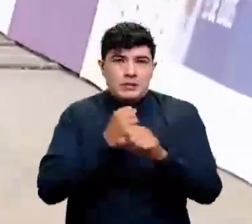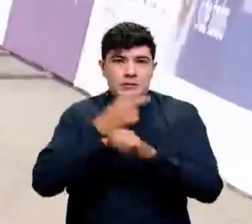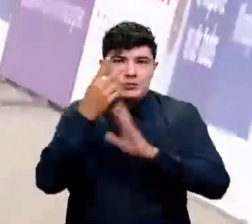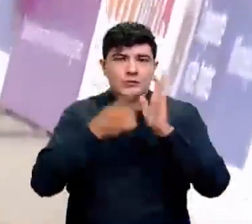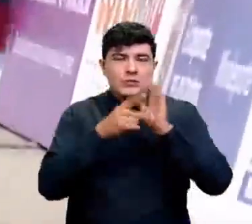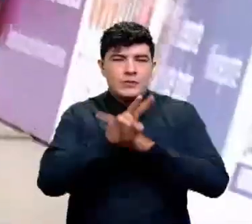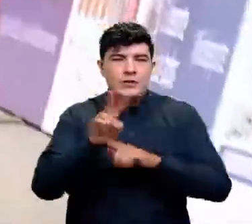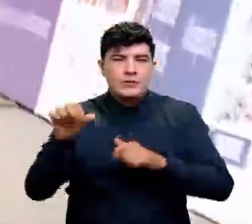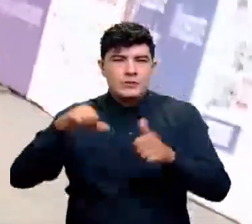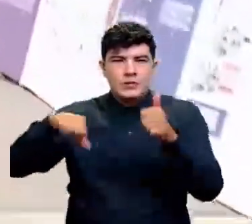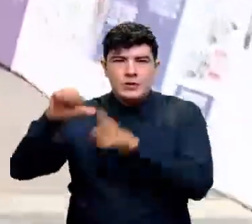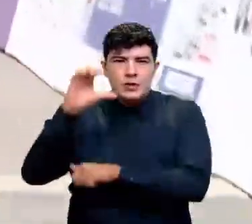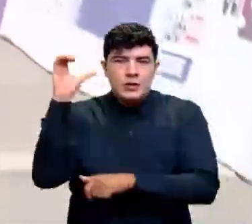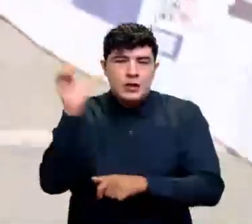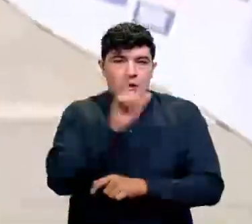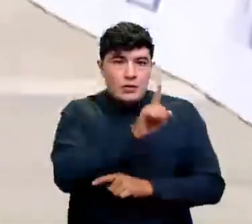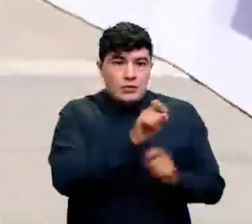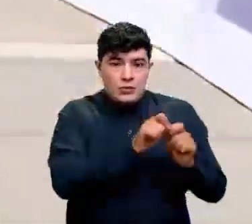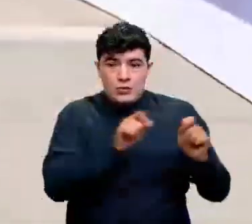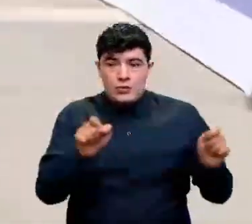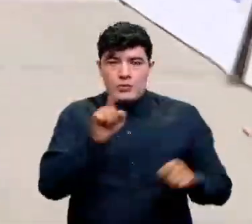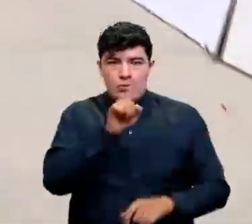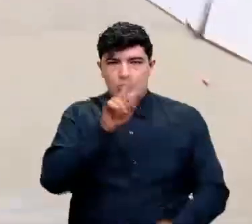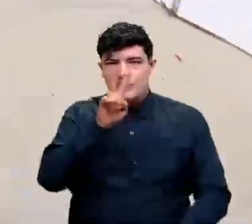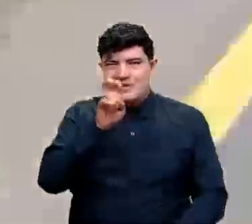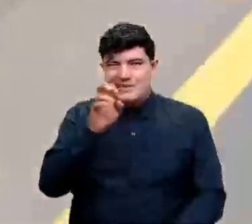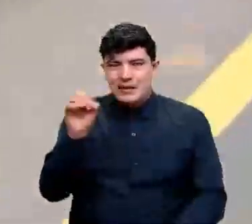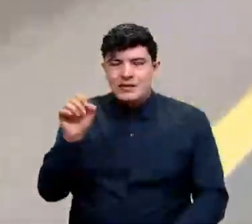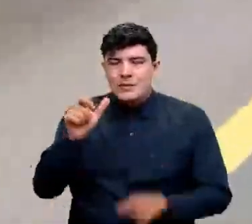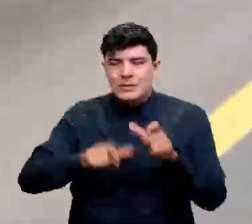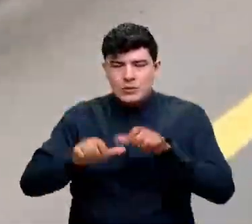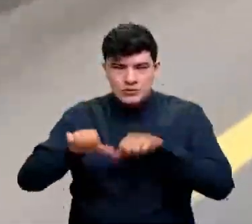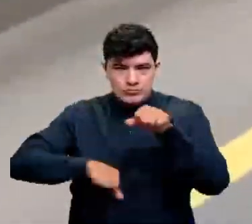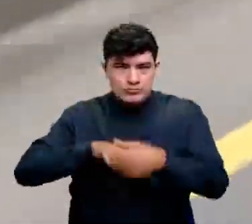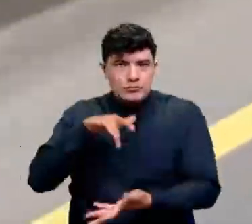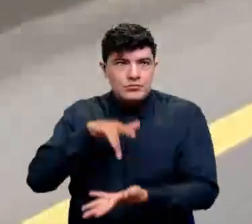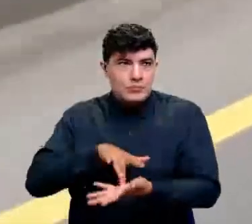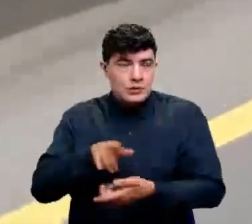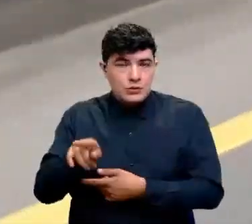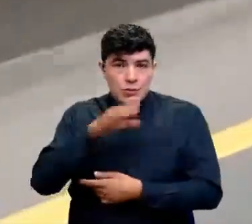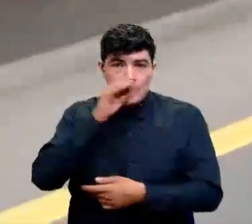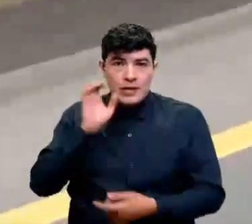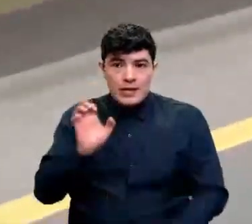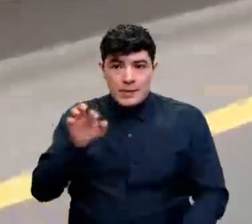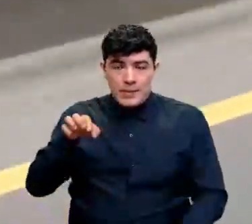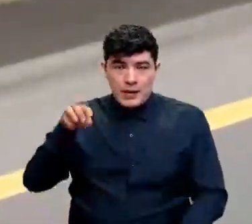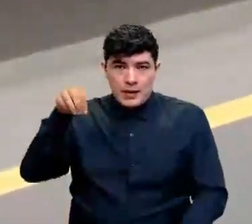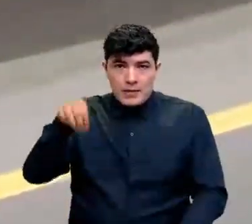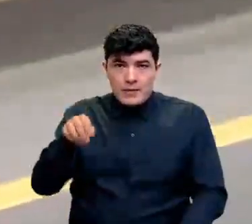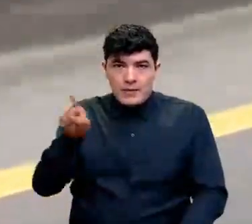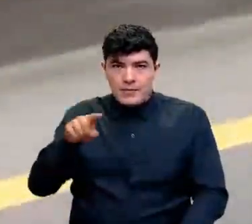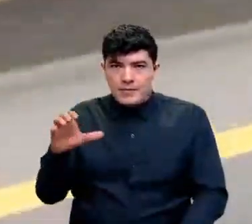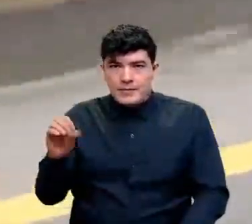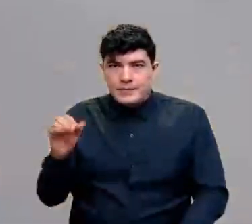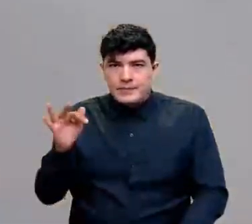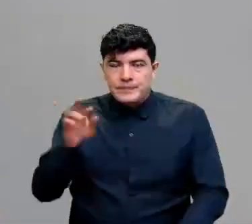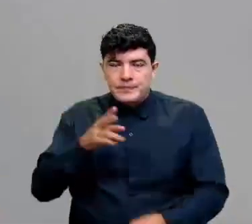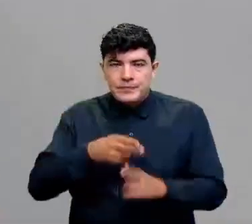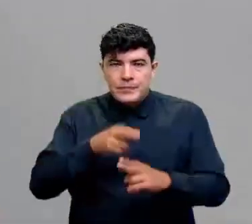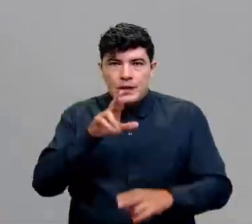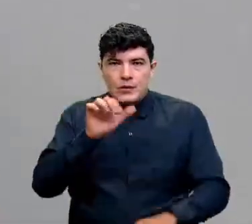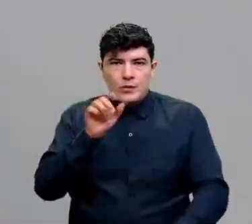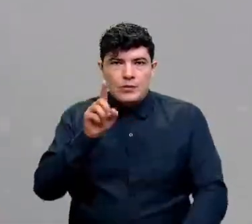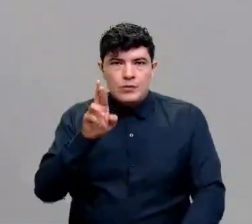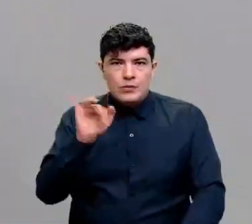a Colombia en bicicleta. Fueron 170 pedalistas. El hombre de EPM Scott, Rodrigo Contreras, fue